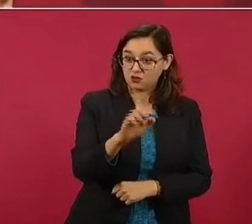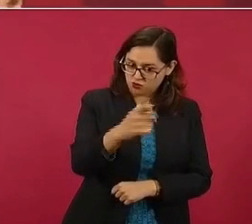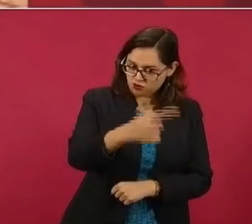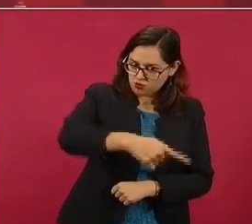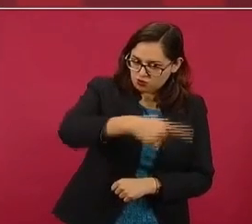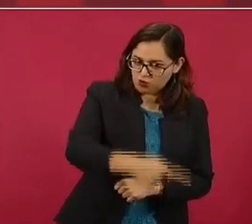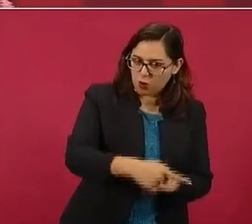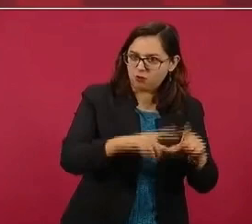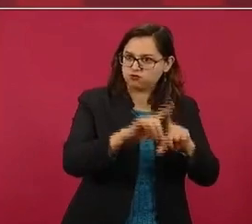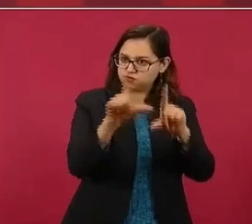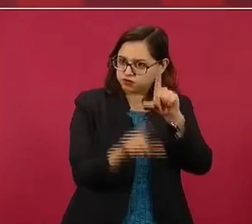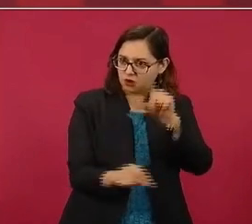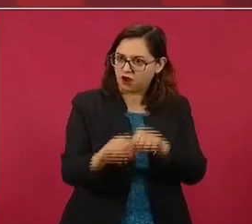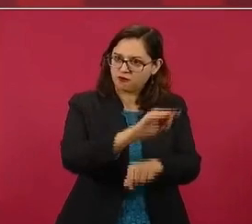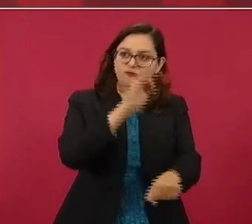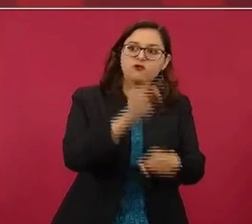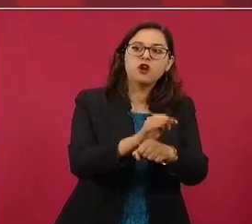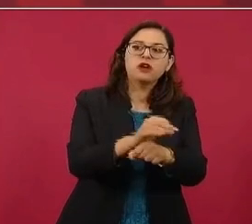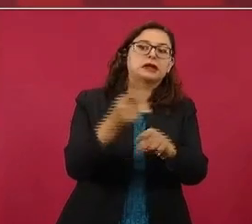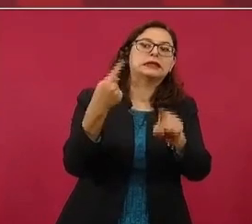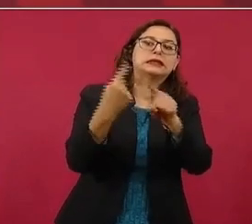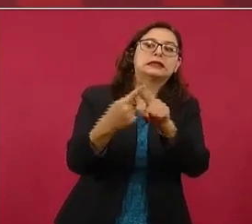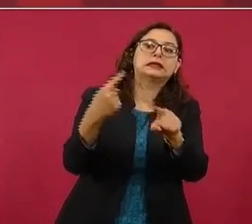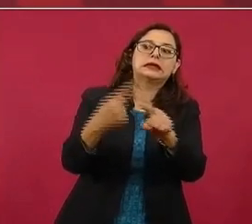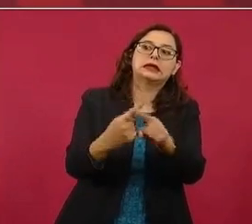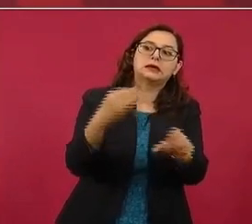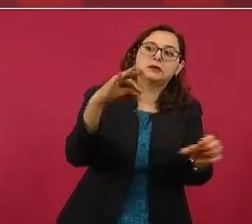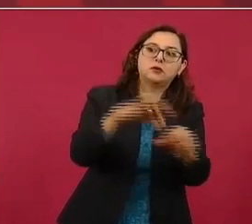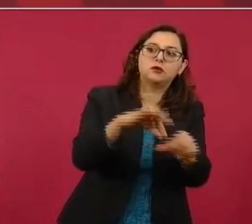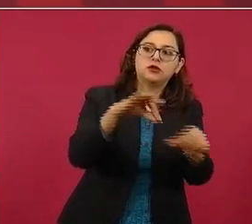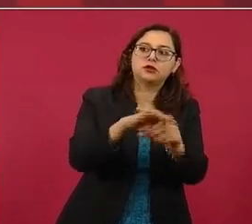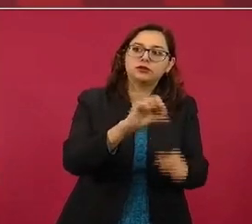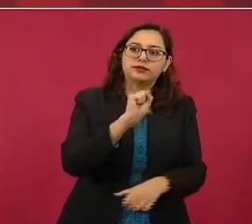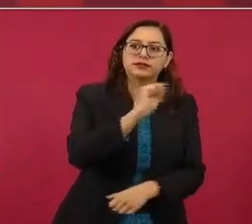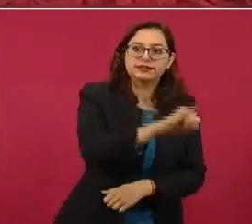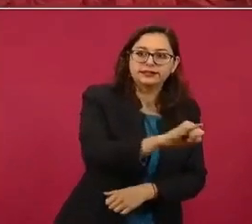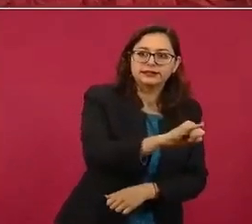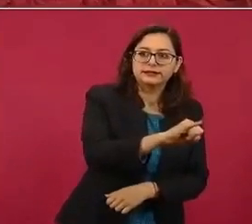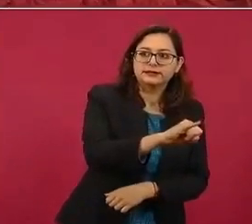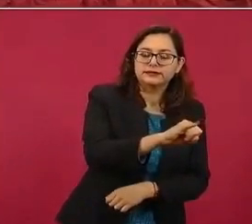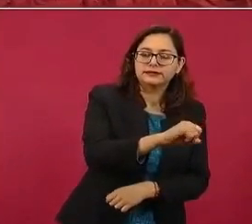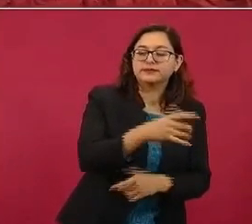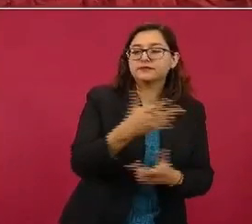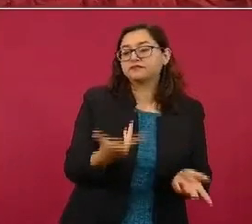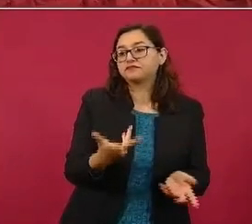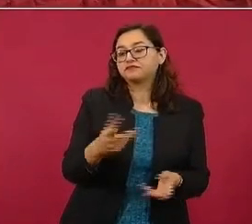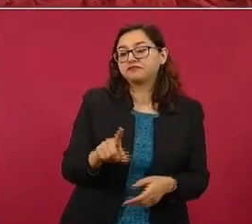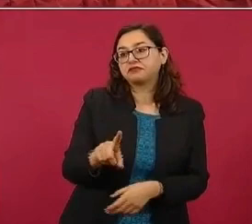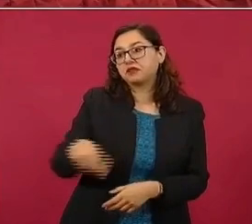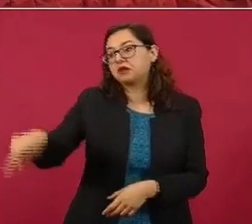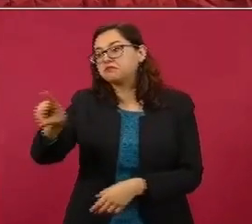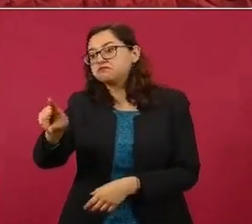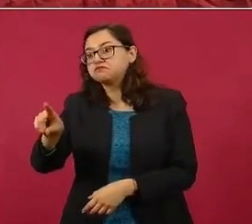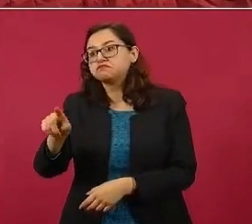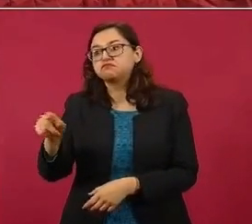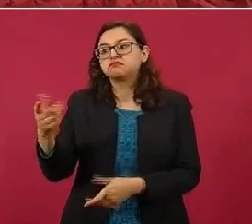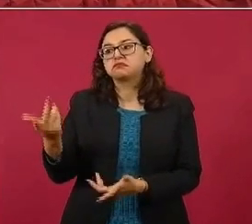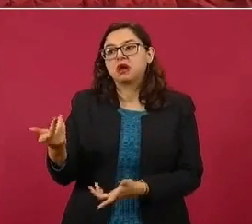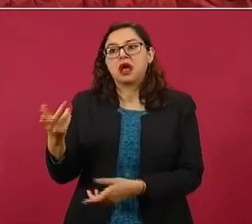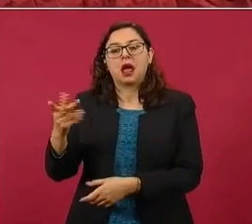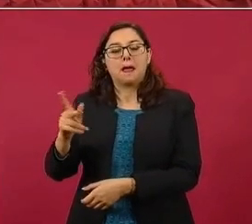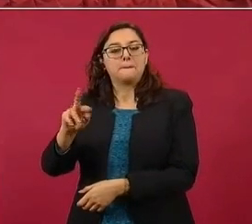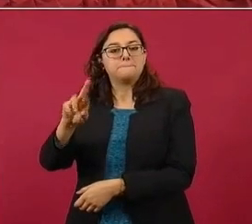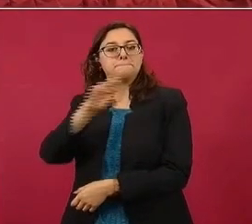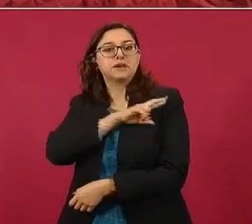que es una empresa pública, y quienes están a favor de Iberdrola y de